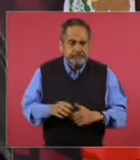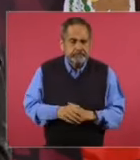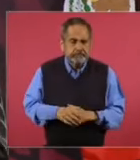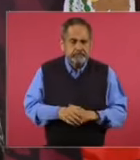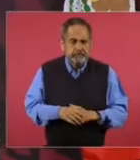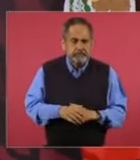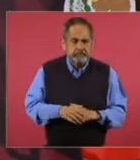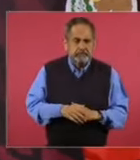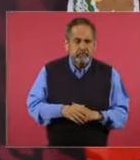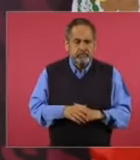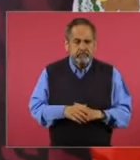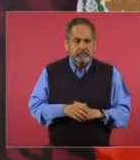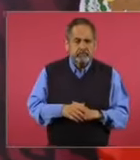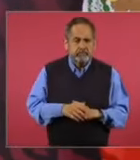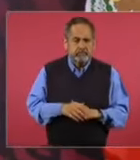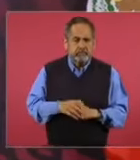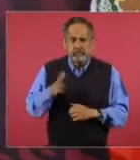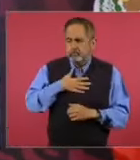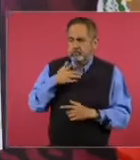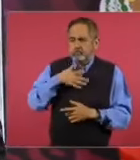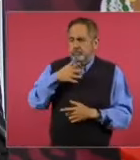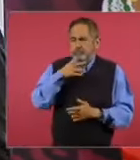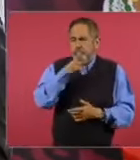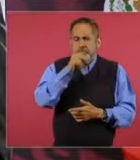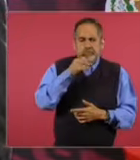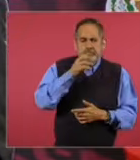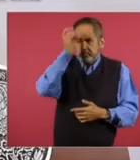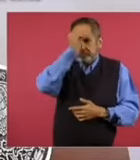Es como si opináramos de